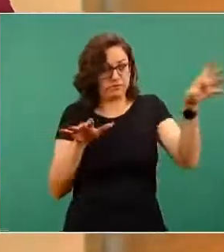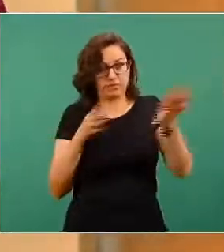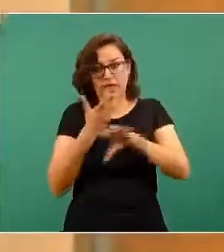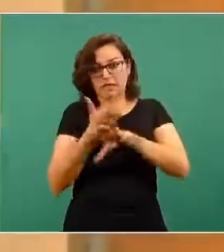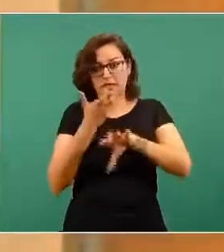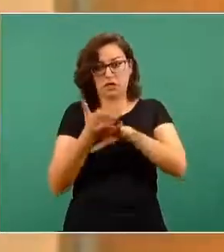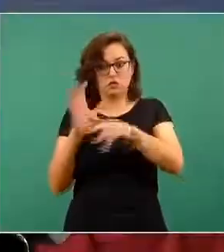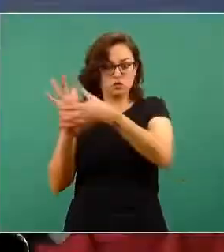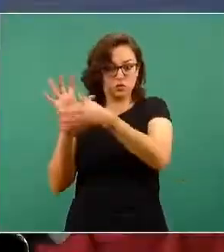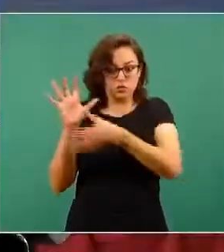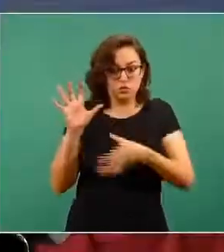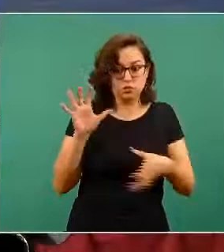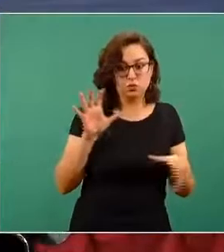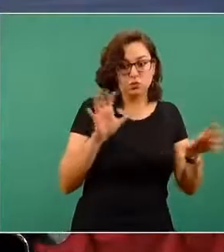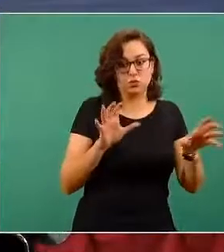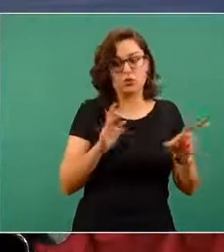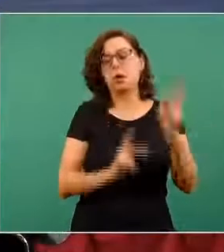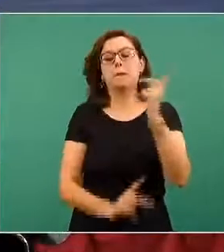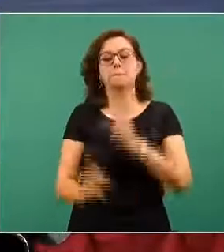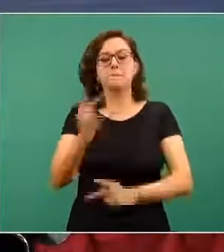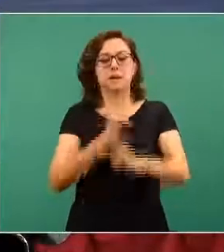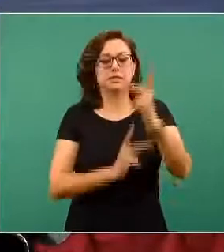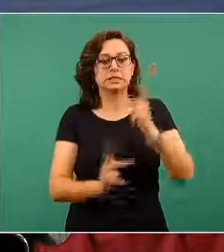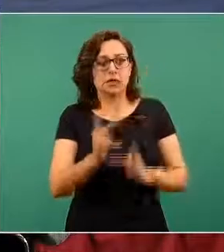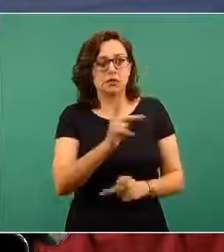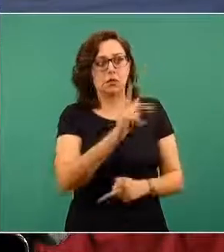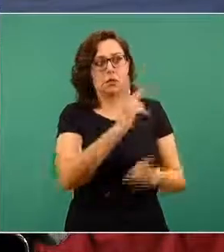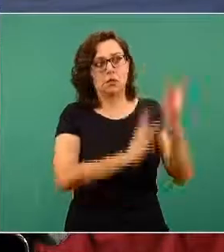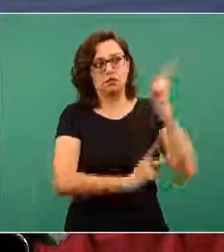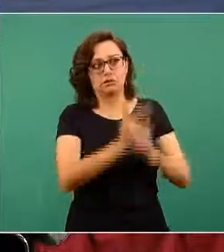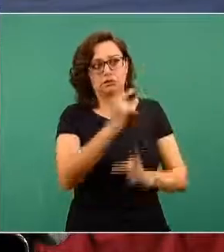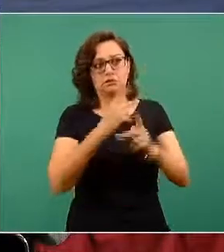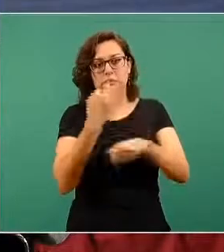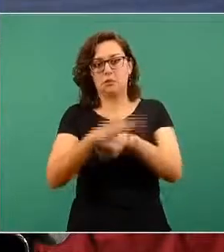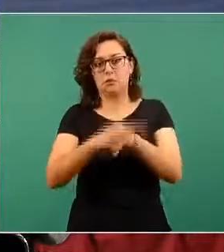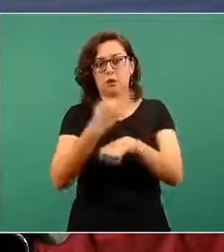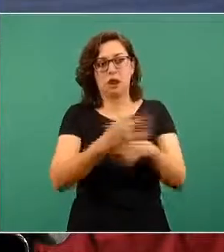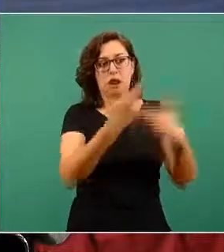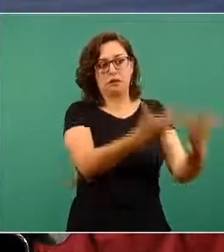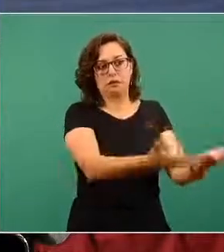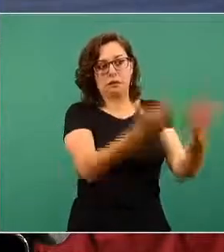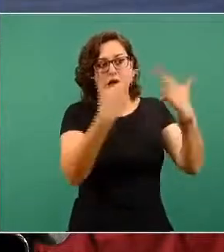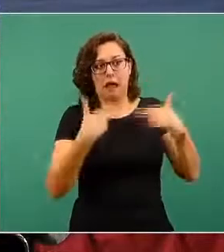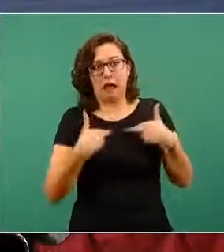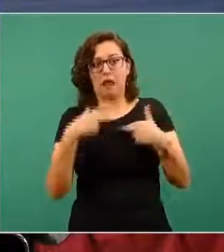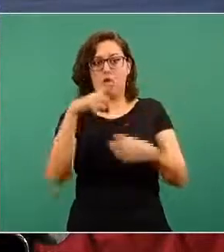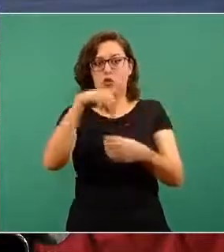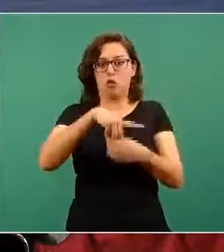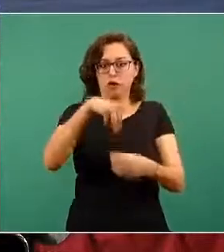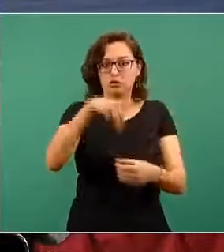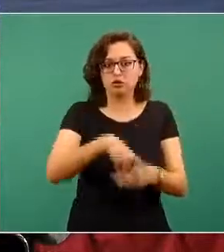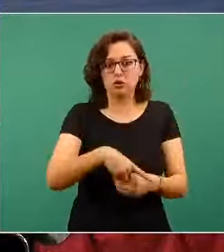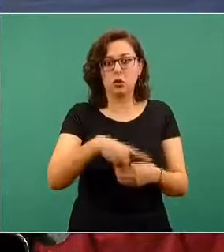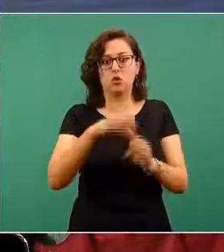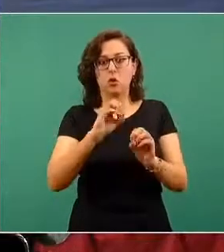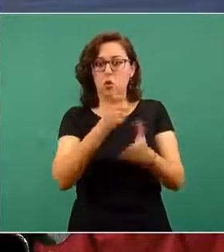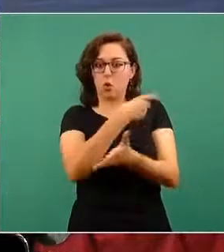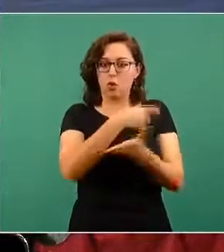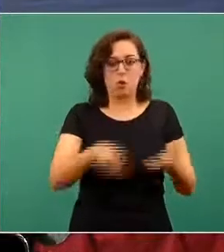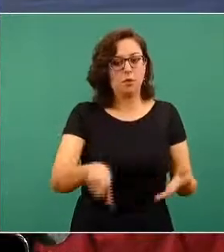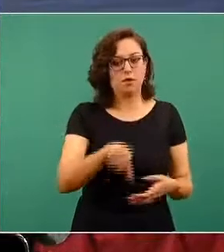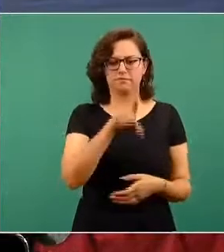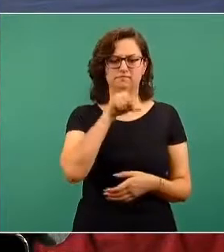Estados Unidos. Es un préstamo, no es ni un regalo, ni una donación, ni tampoco una compra. Es simplemente por los